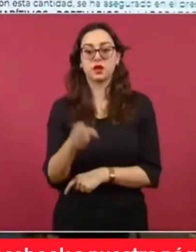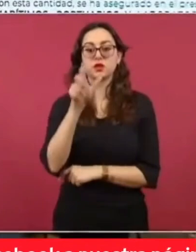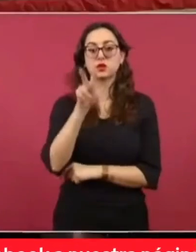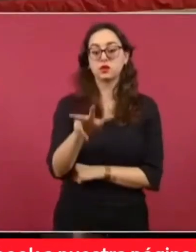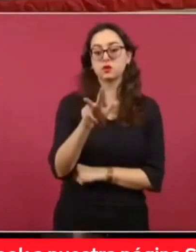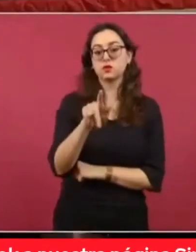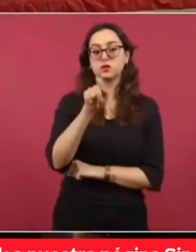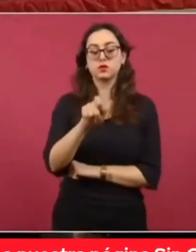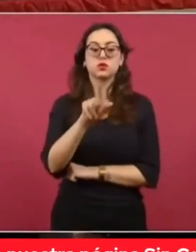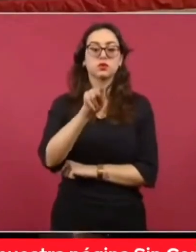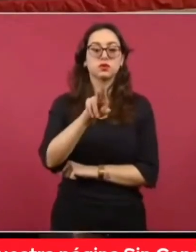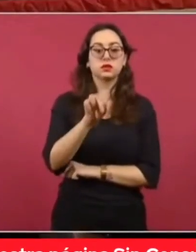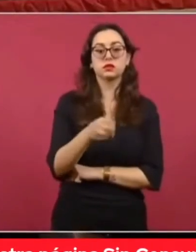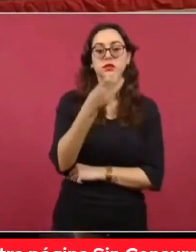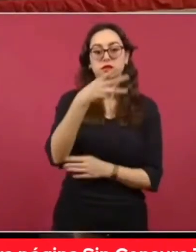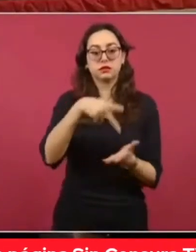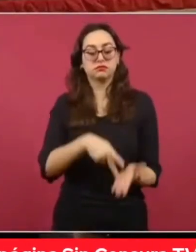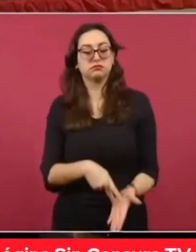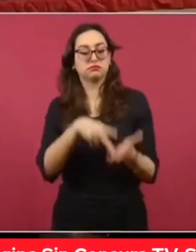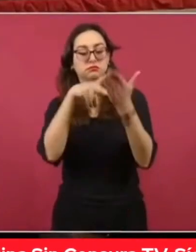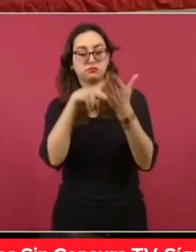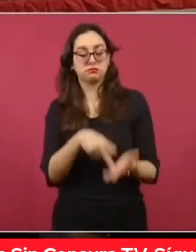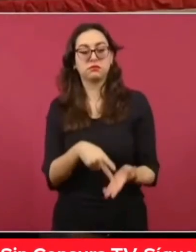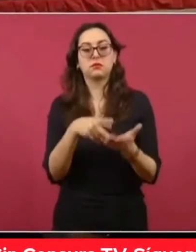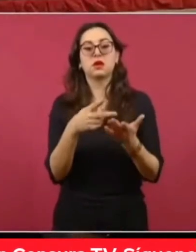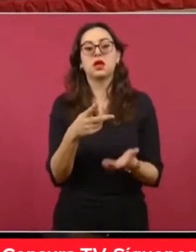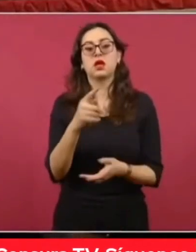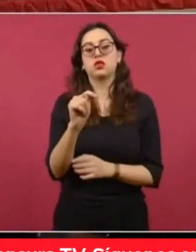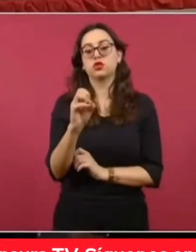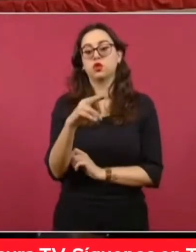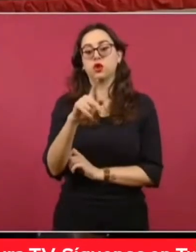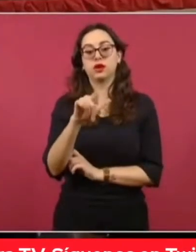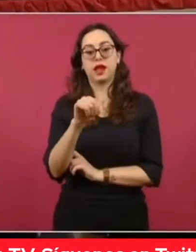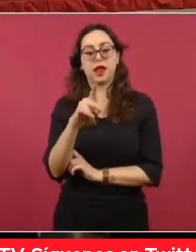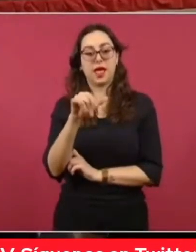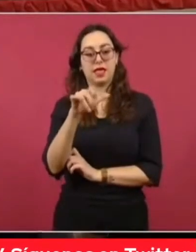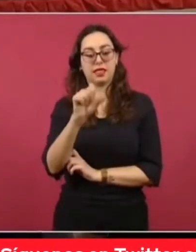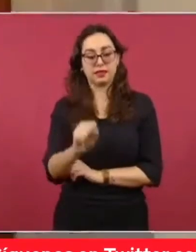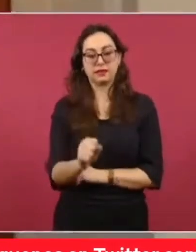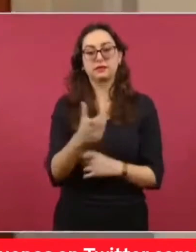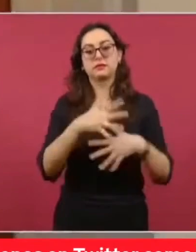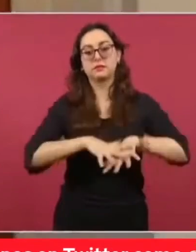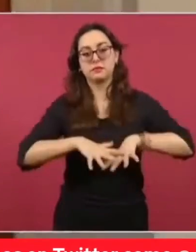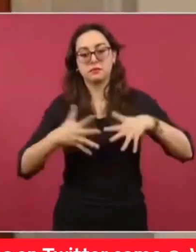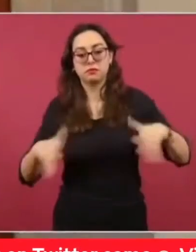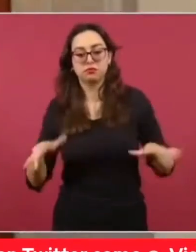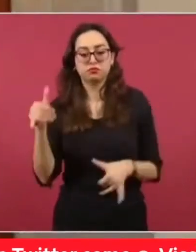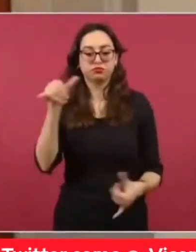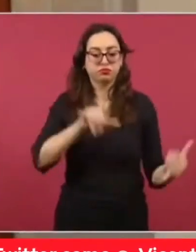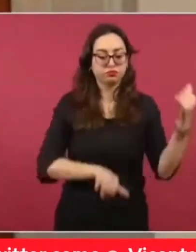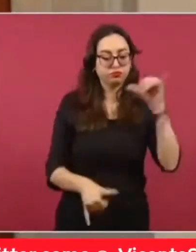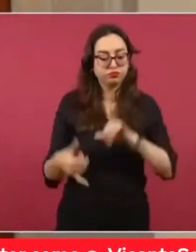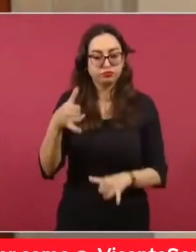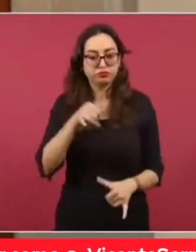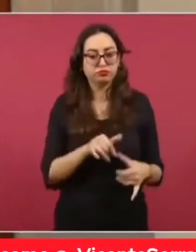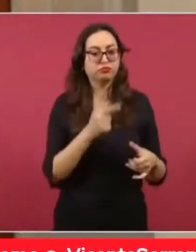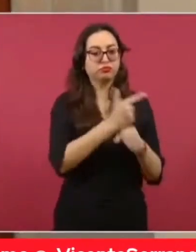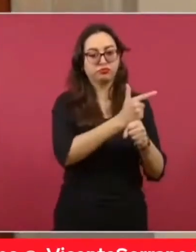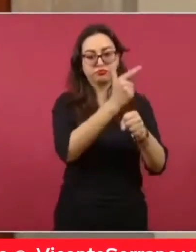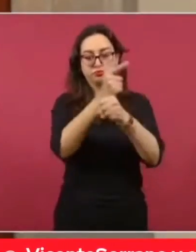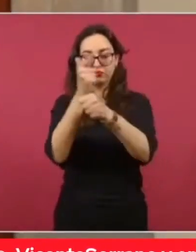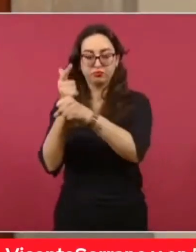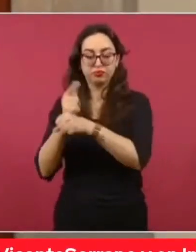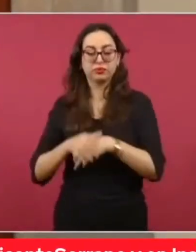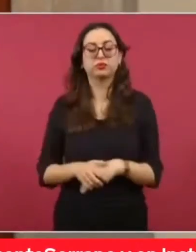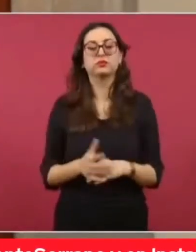118.83 toneladas de metanfetamina tanto en la mar portuario y en laboratorios la que sigue